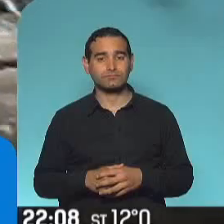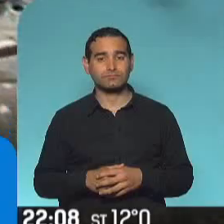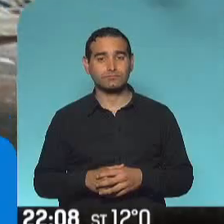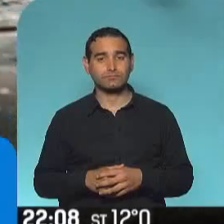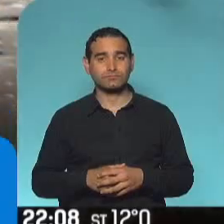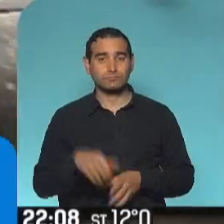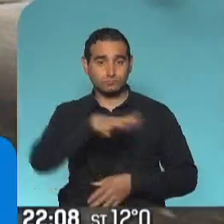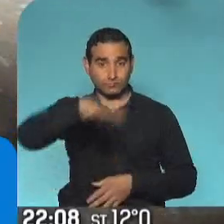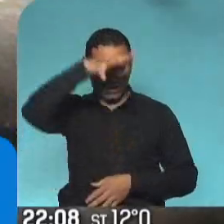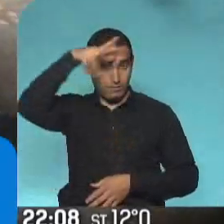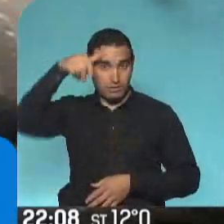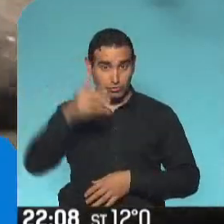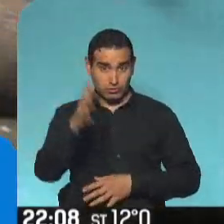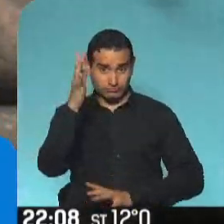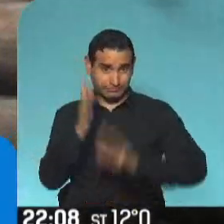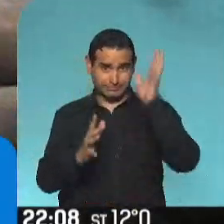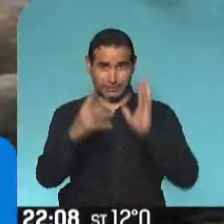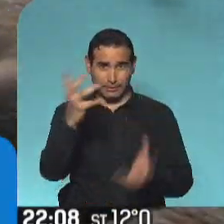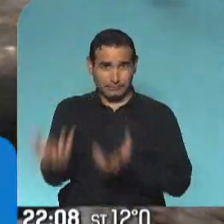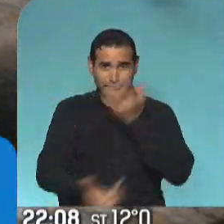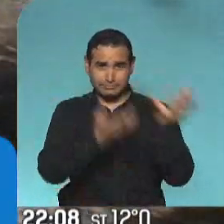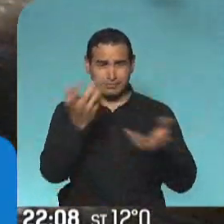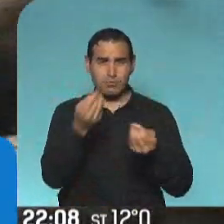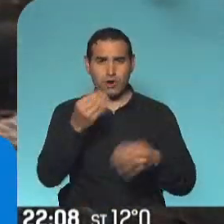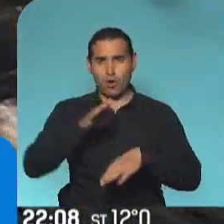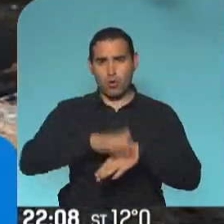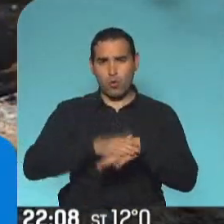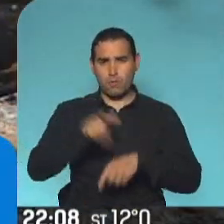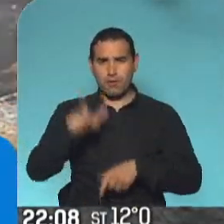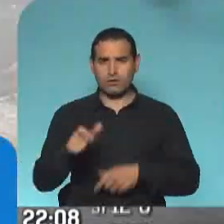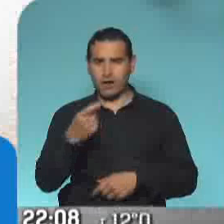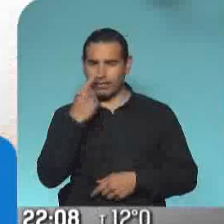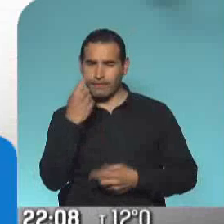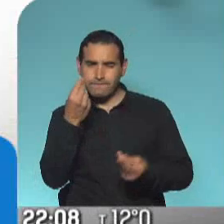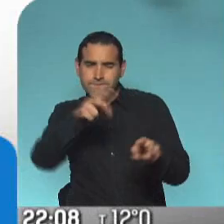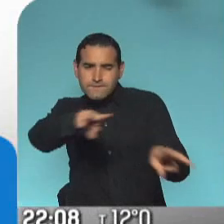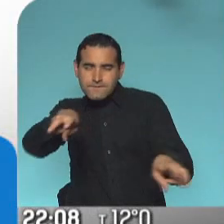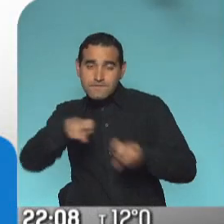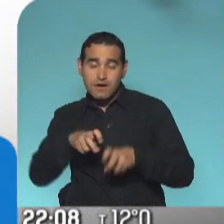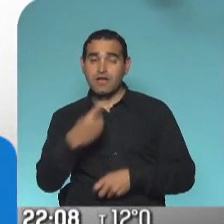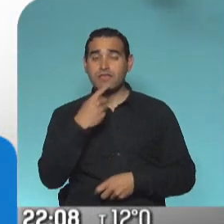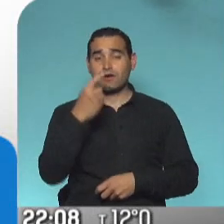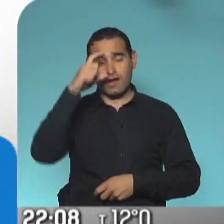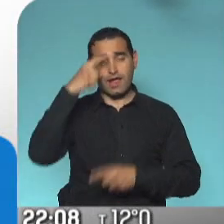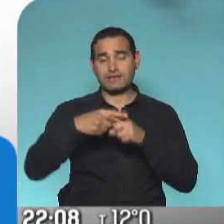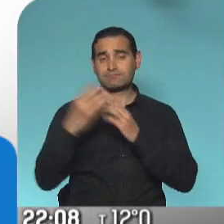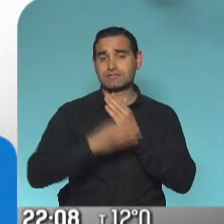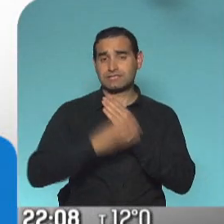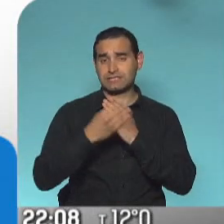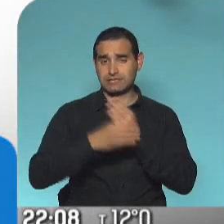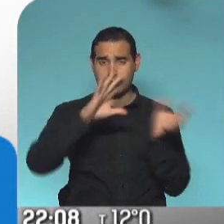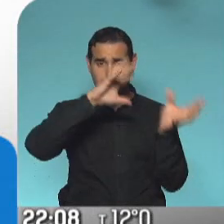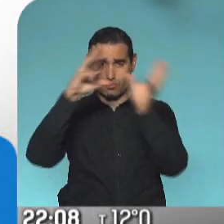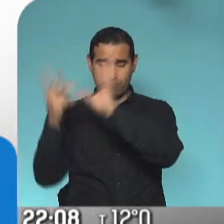El Amazonas se está quemando por una mezcla de ignorancia e intereses truculentos, afirmó la ex ministra de Medio Ambiente